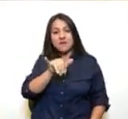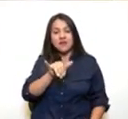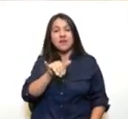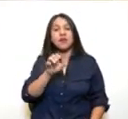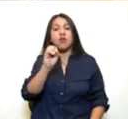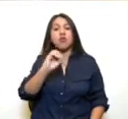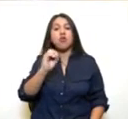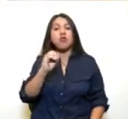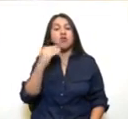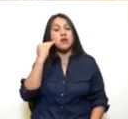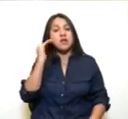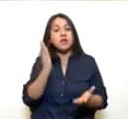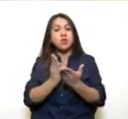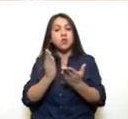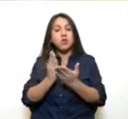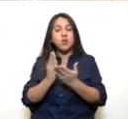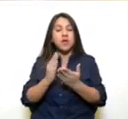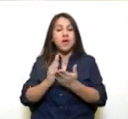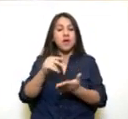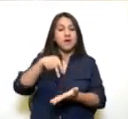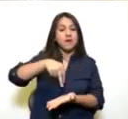una niña que estudia ballet